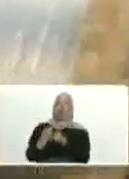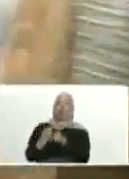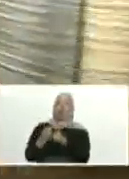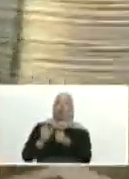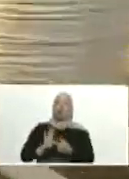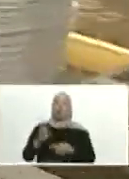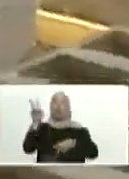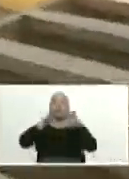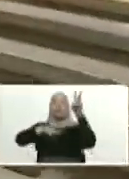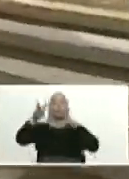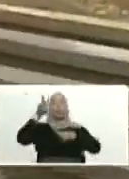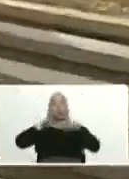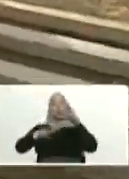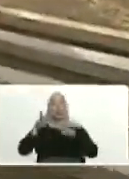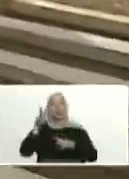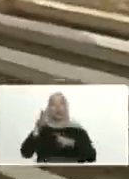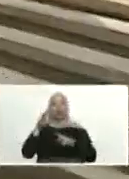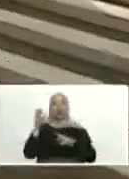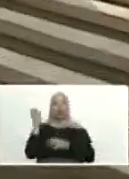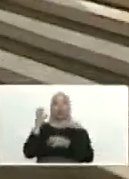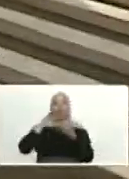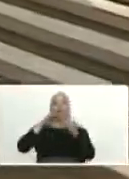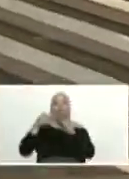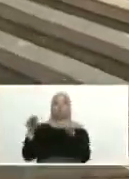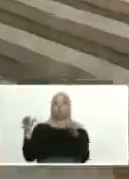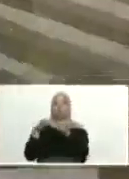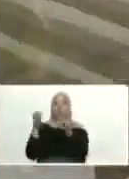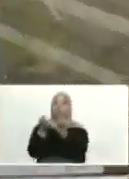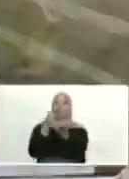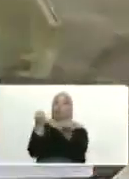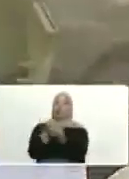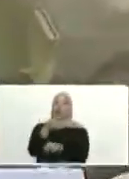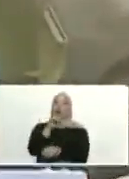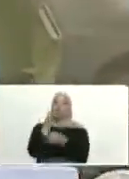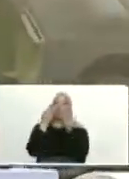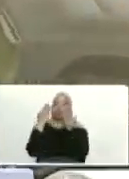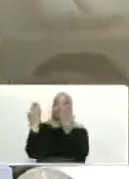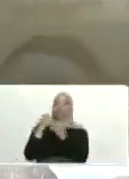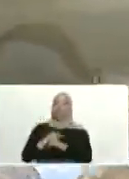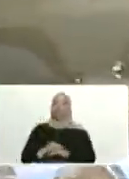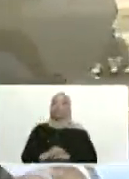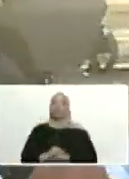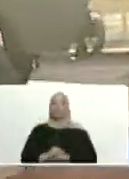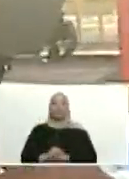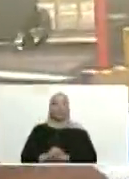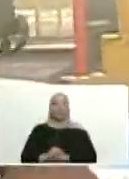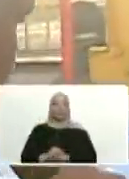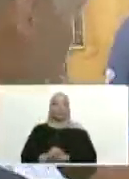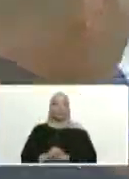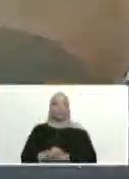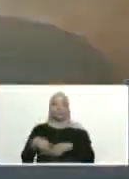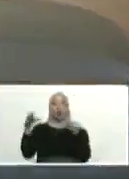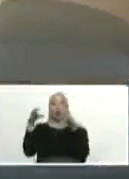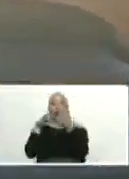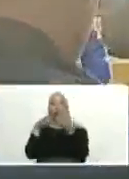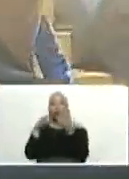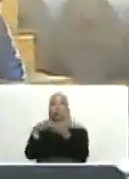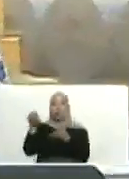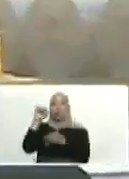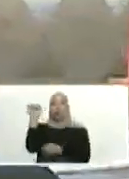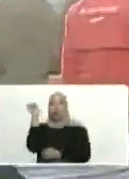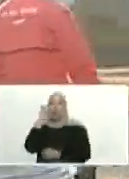exposición de los consejos productivos de trabajadores qué tenemos aquí astudillo presidente Este es un cuerpo central de los carros